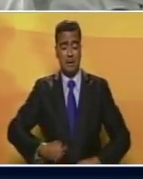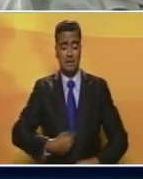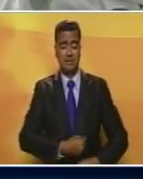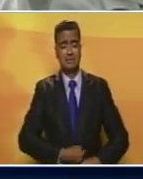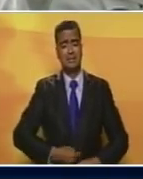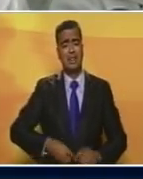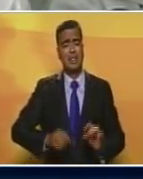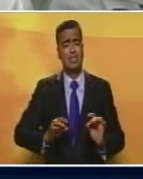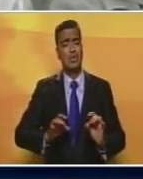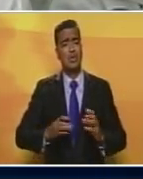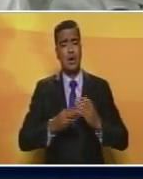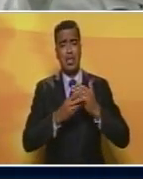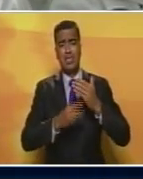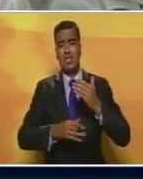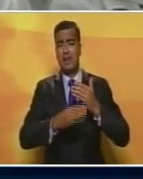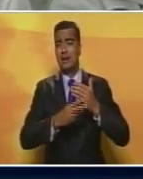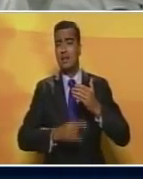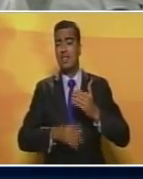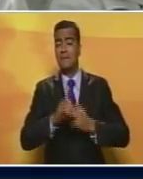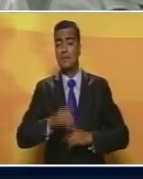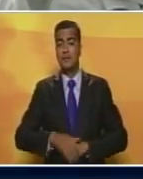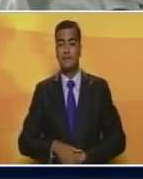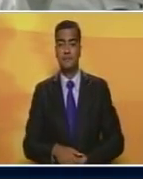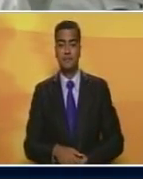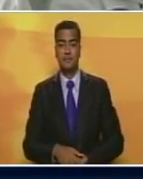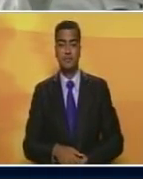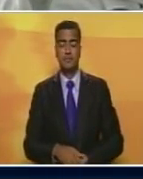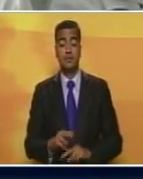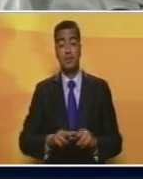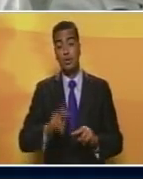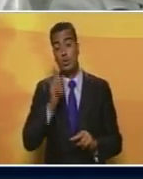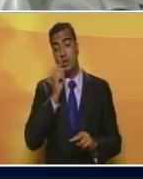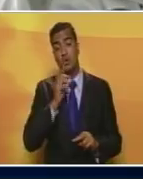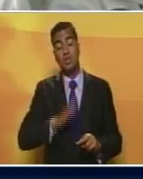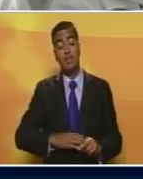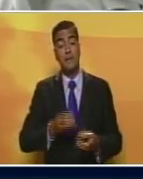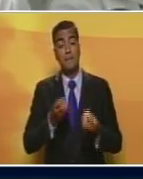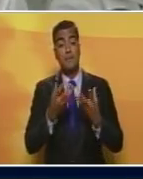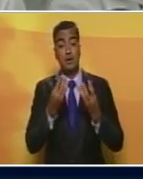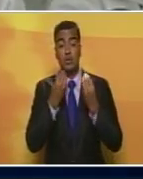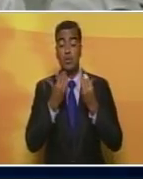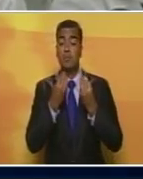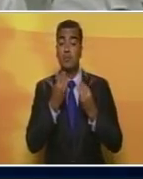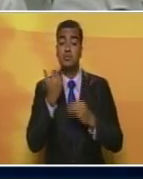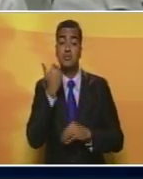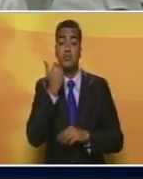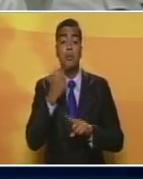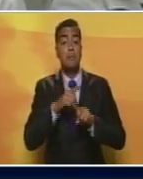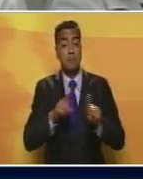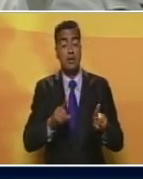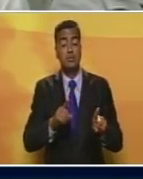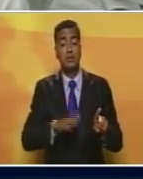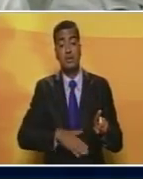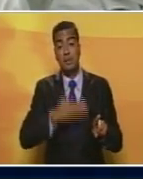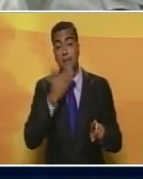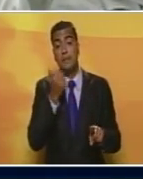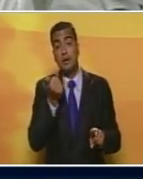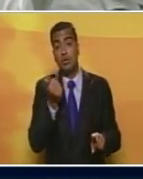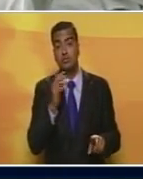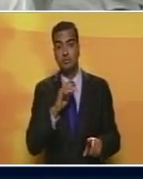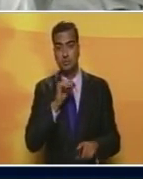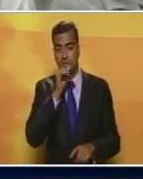estos pacientes, por lo que la cifra de mortalidad se ubica en 11. El problema es que estos niños vienen con